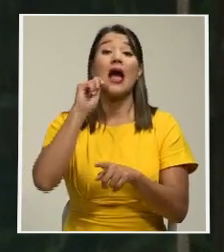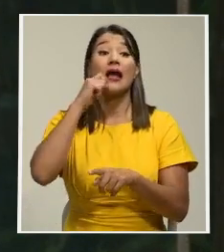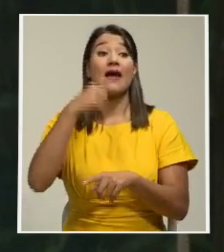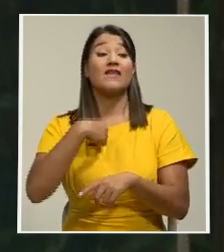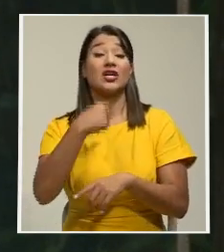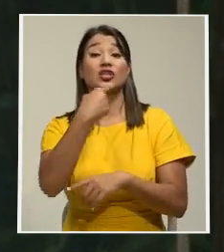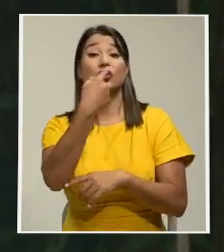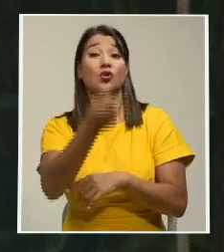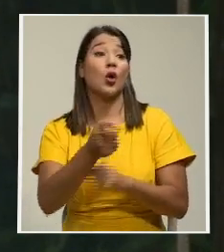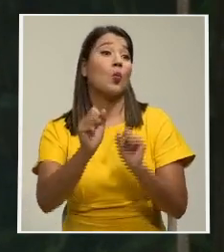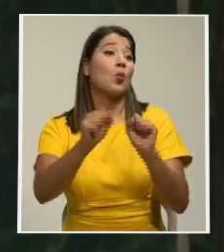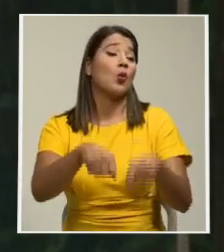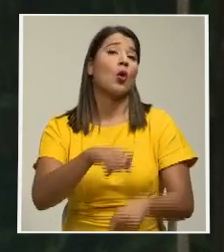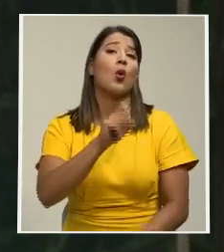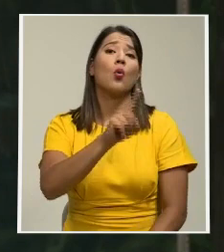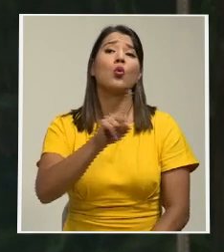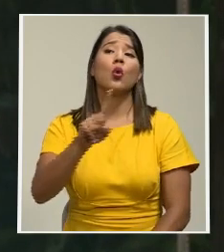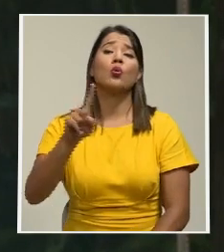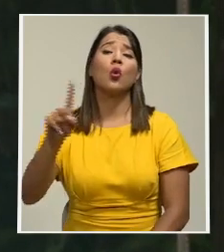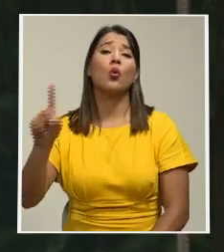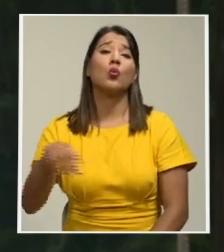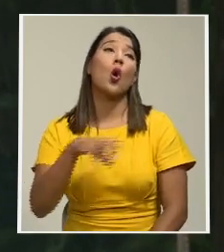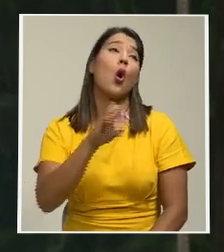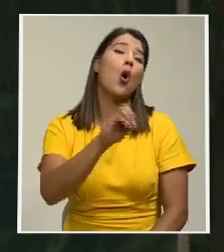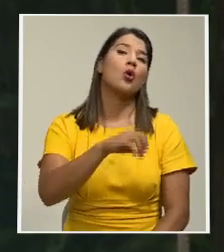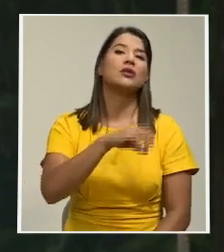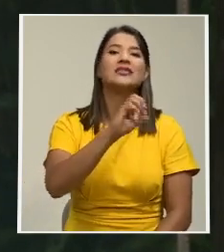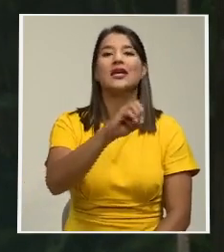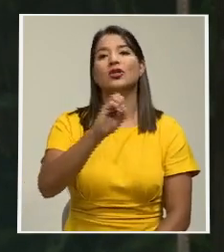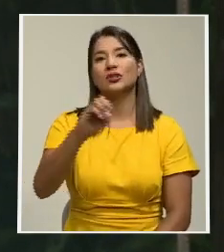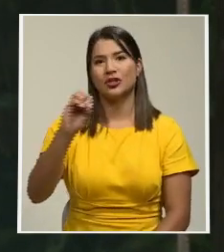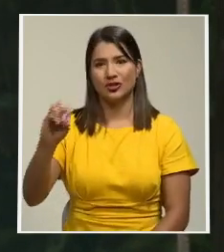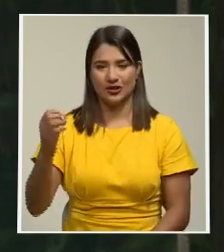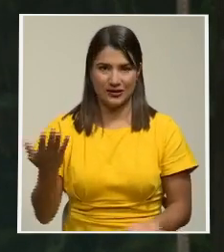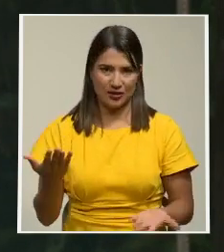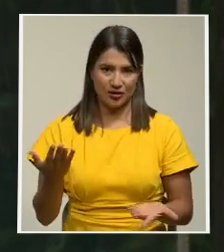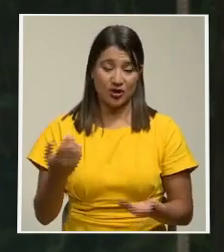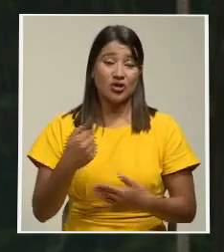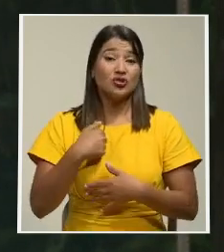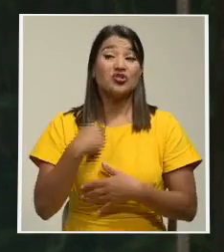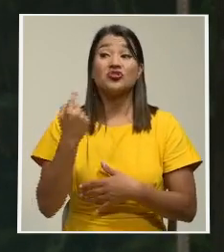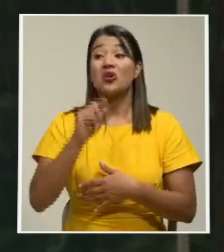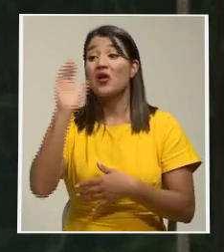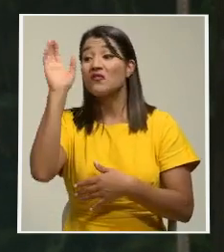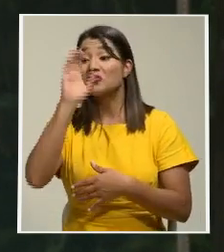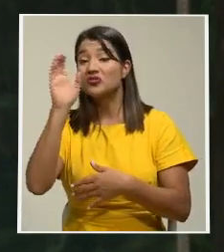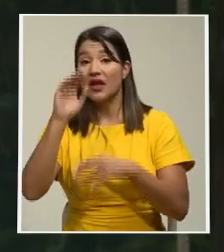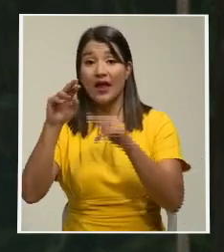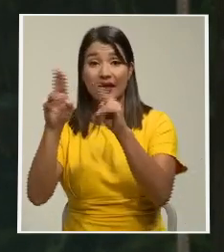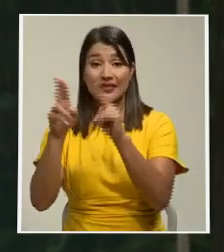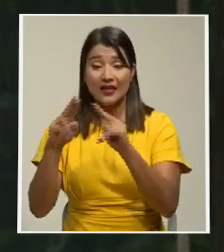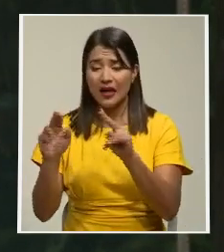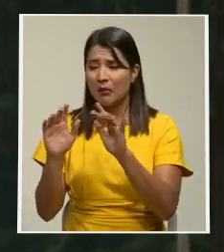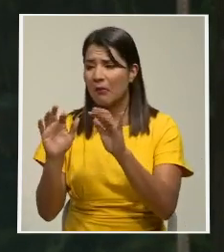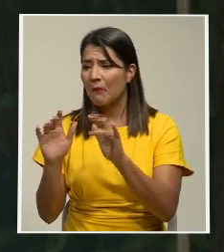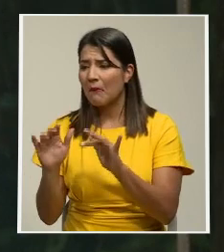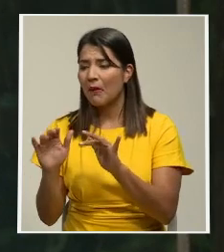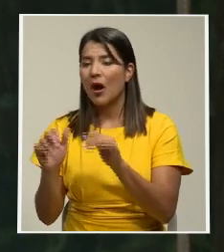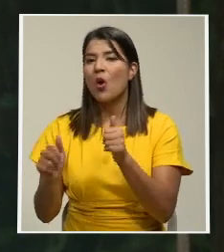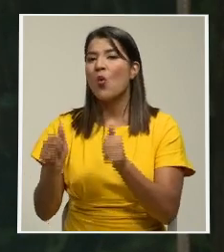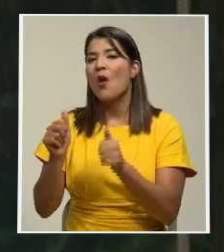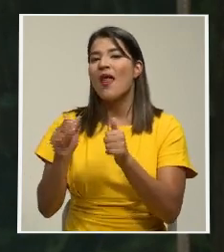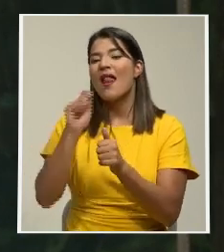también 1111 o 0000, ¿verdad? Yo lo que busqué en internet fueron los